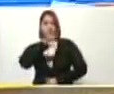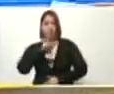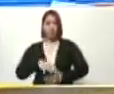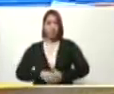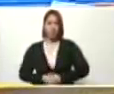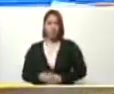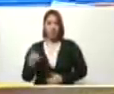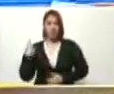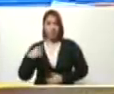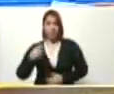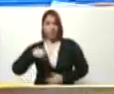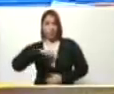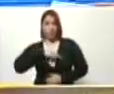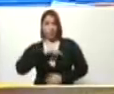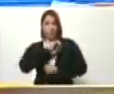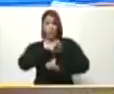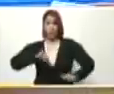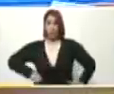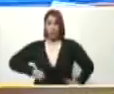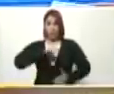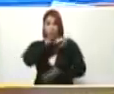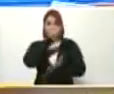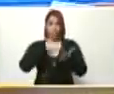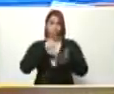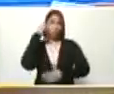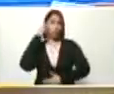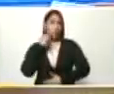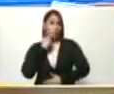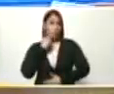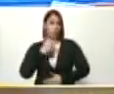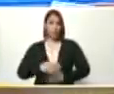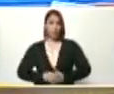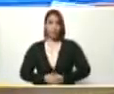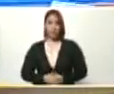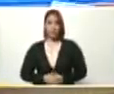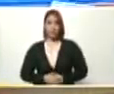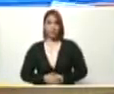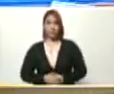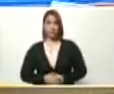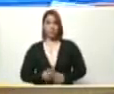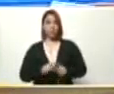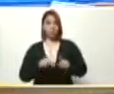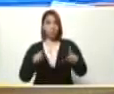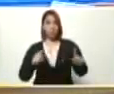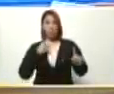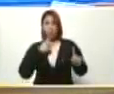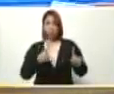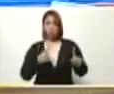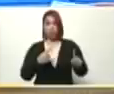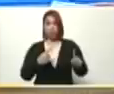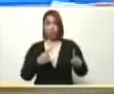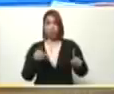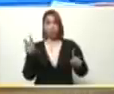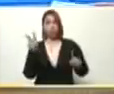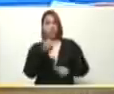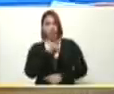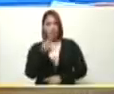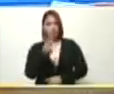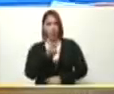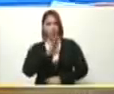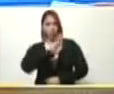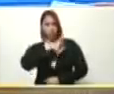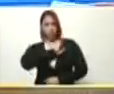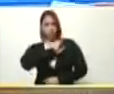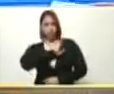que tiene nuestra Fuerza Armada Nacional Bolivariana, para decir: Venezuela nos